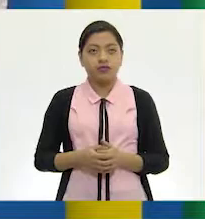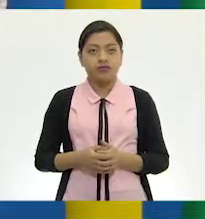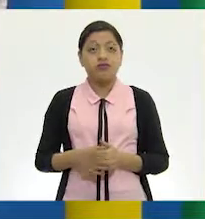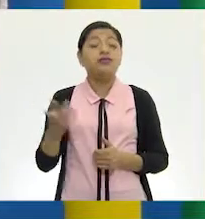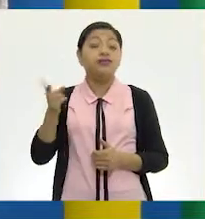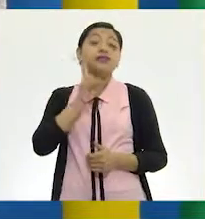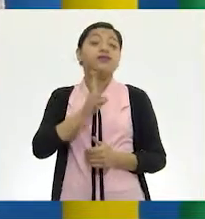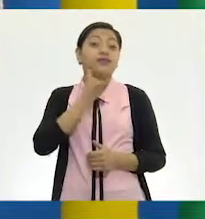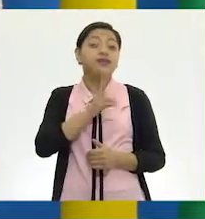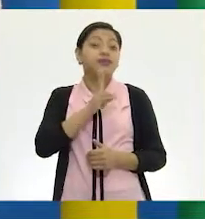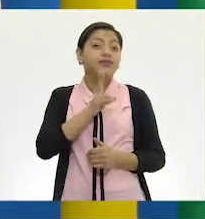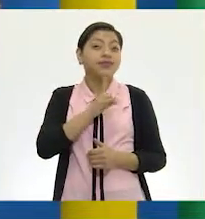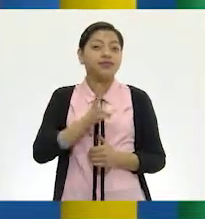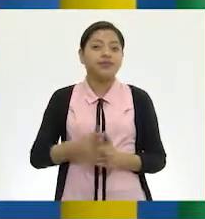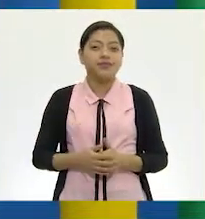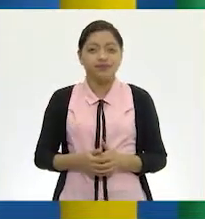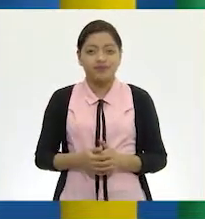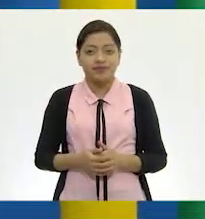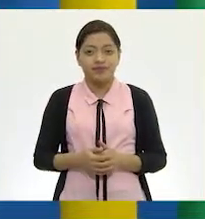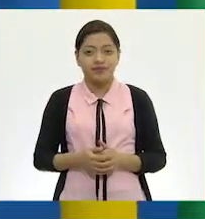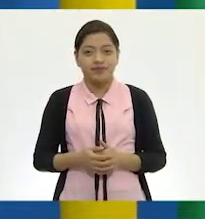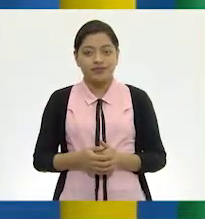A ver.